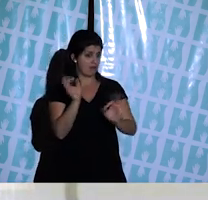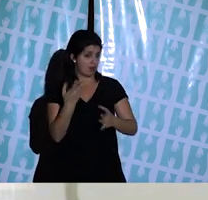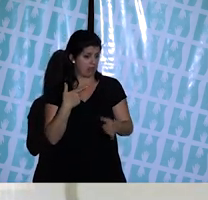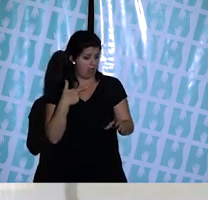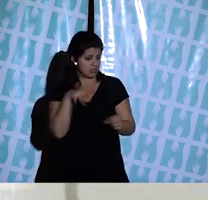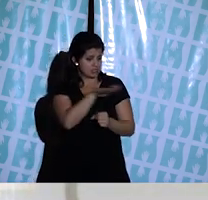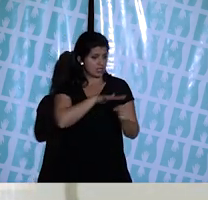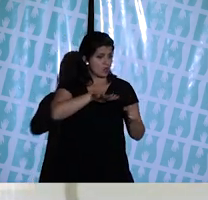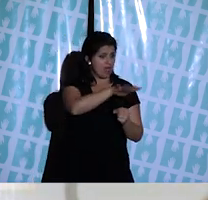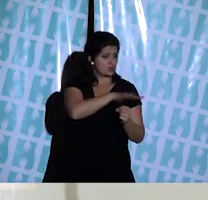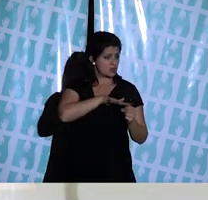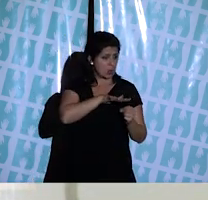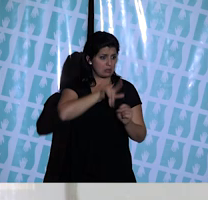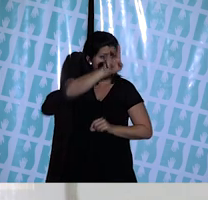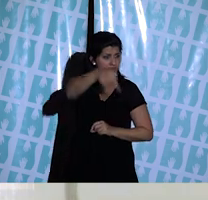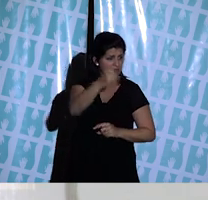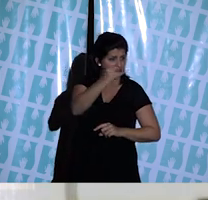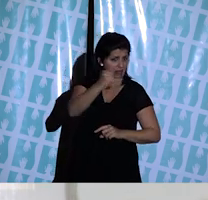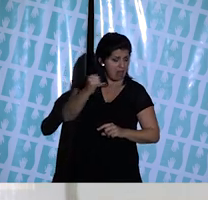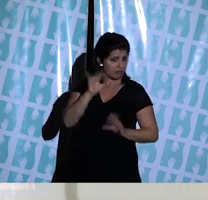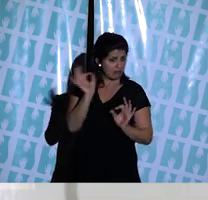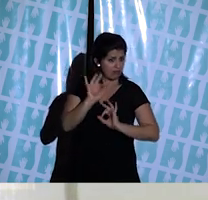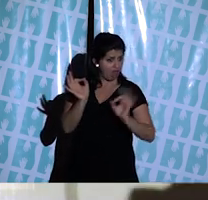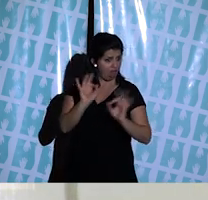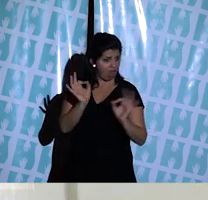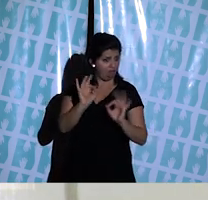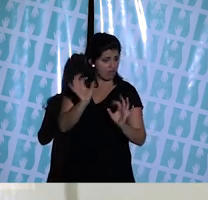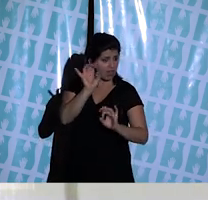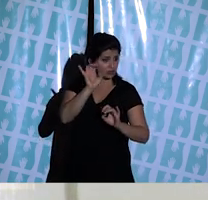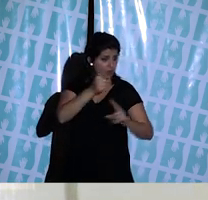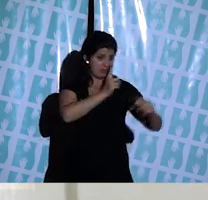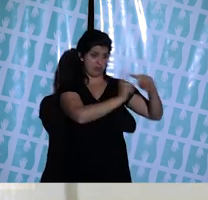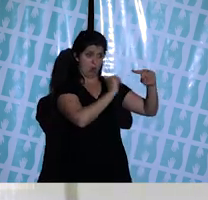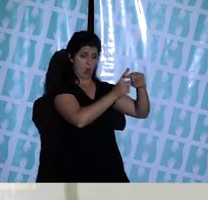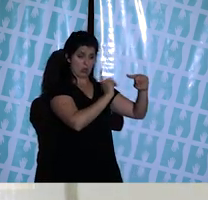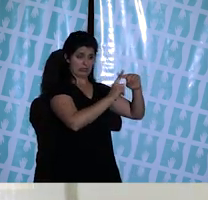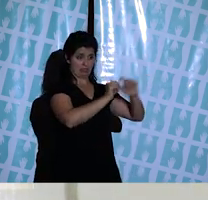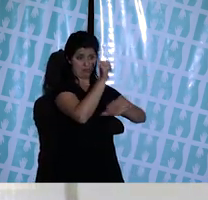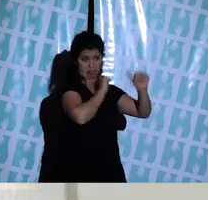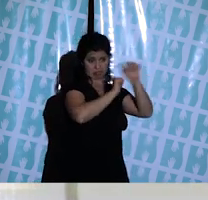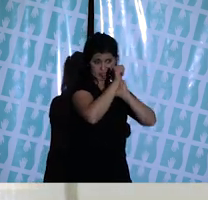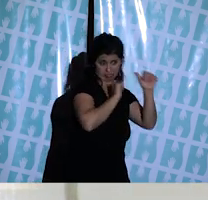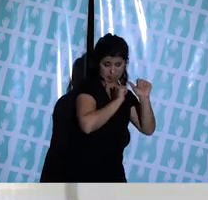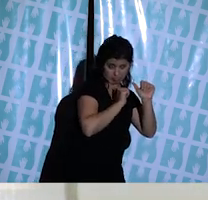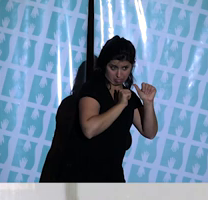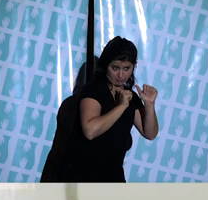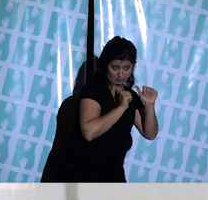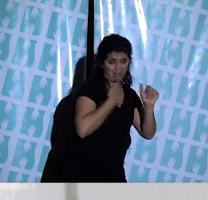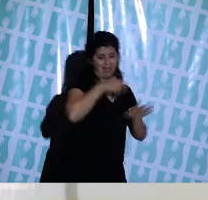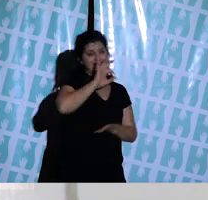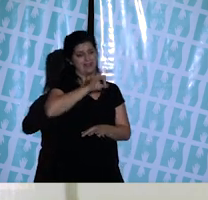donde no tiene consecuencias, solo tiene lo lindo del consumo de su droga, no tiene lo feo. Y como sabemos los